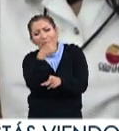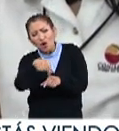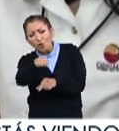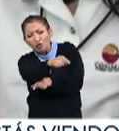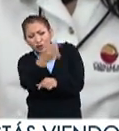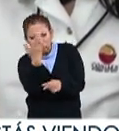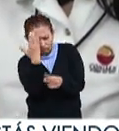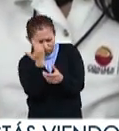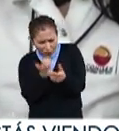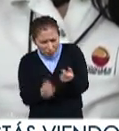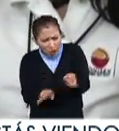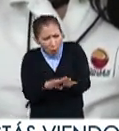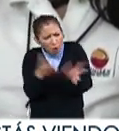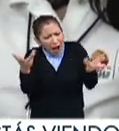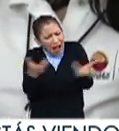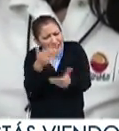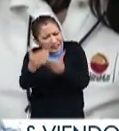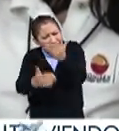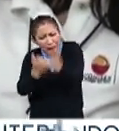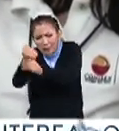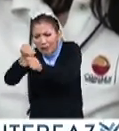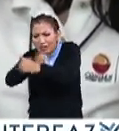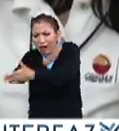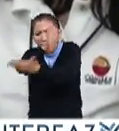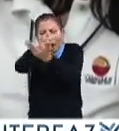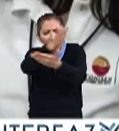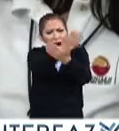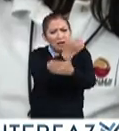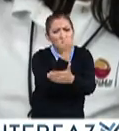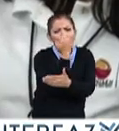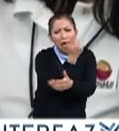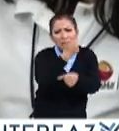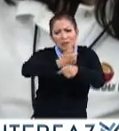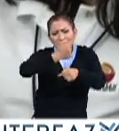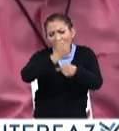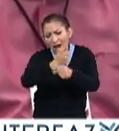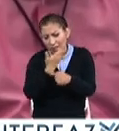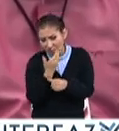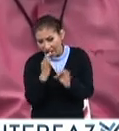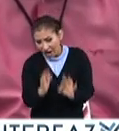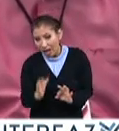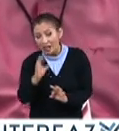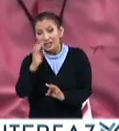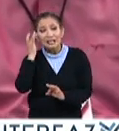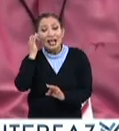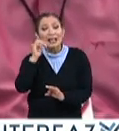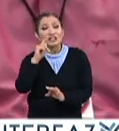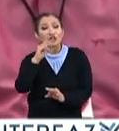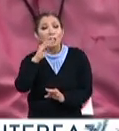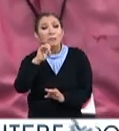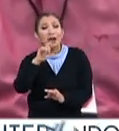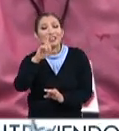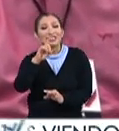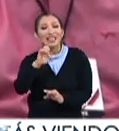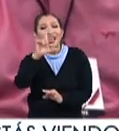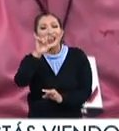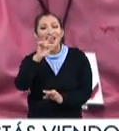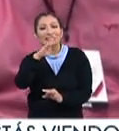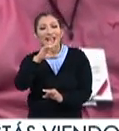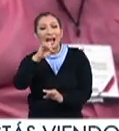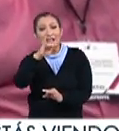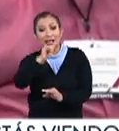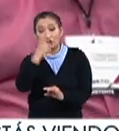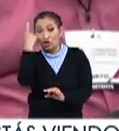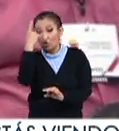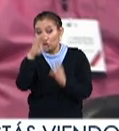estudiantes desarrollan estas competencias en las prácticas, en las escuelas primarias, en San Cristóbal de las Casas, ¿no? Y tiene dos